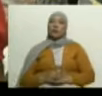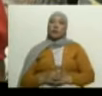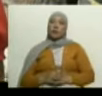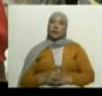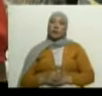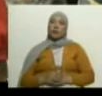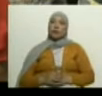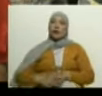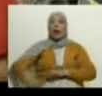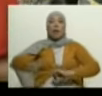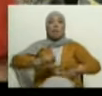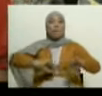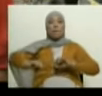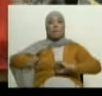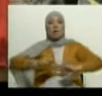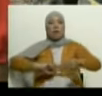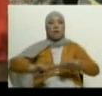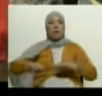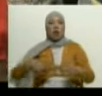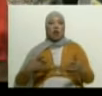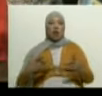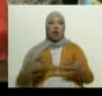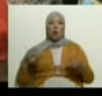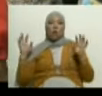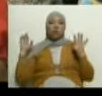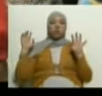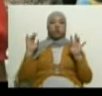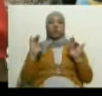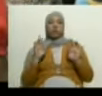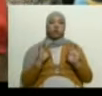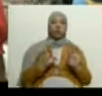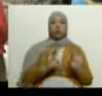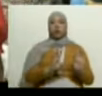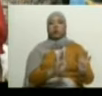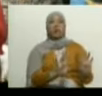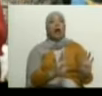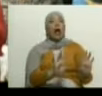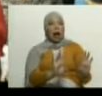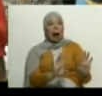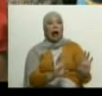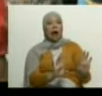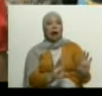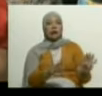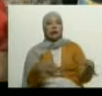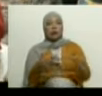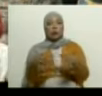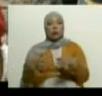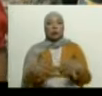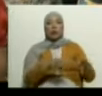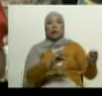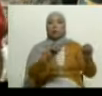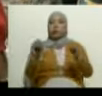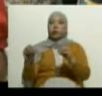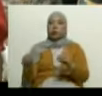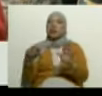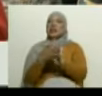Estas movilizaciones, por supuesto, no son movilizaciones que permiten nada más la movilización de las masas, sino que tienen un